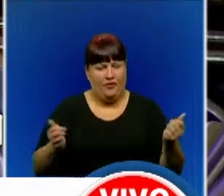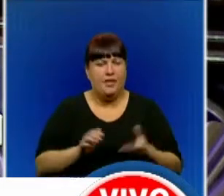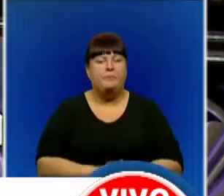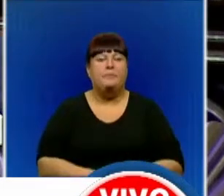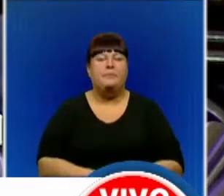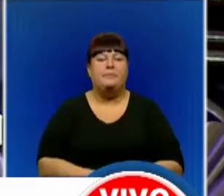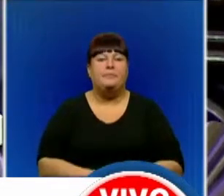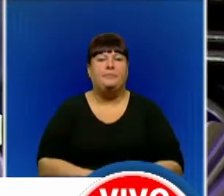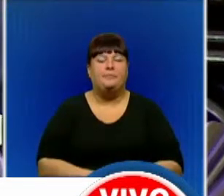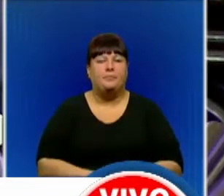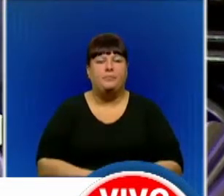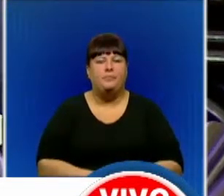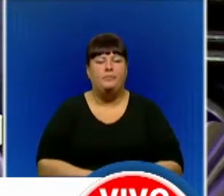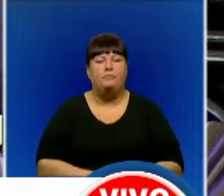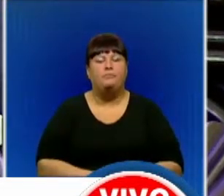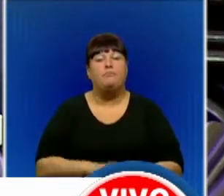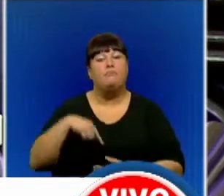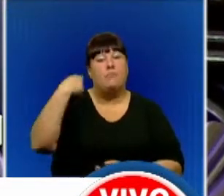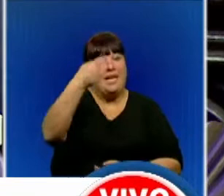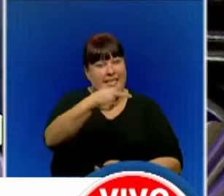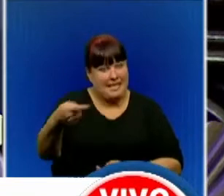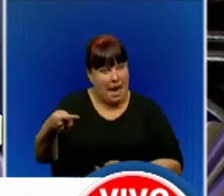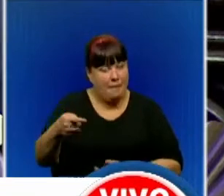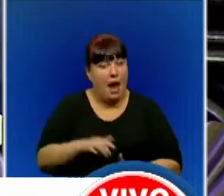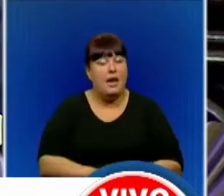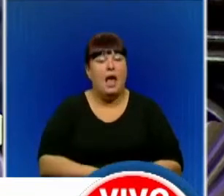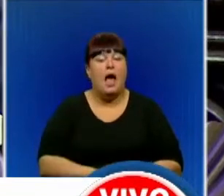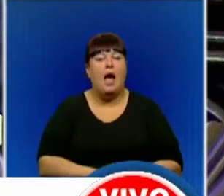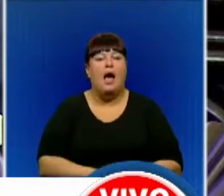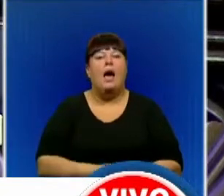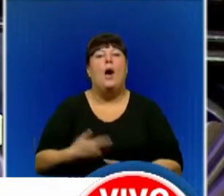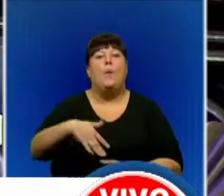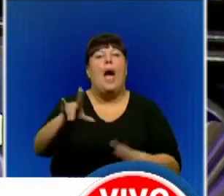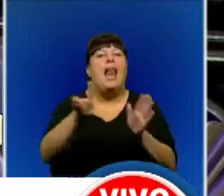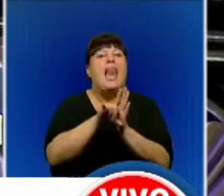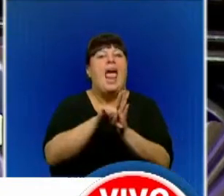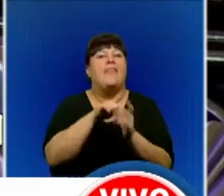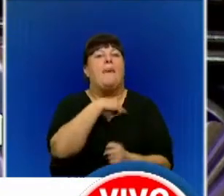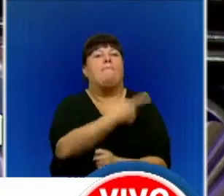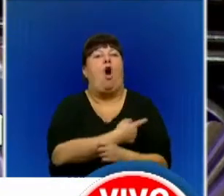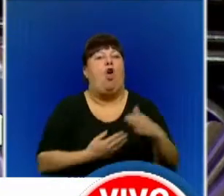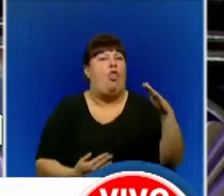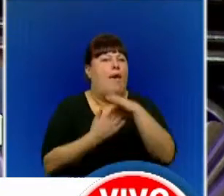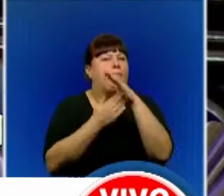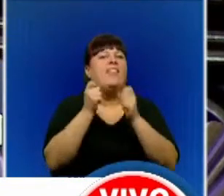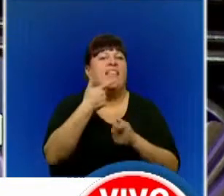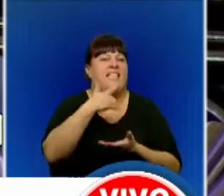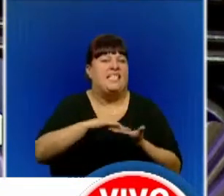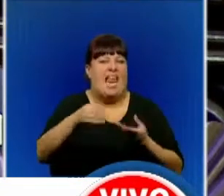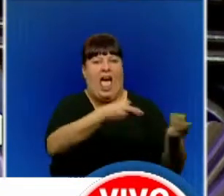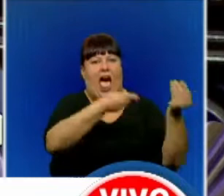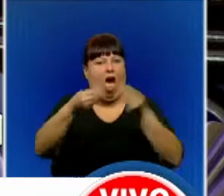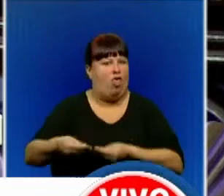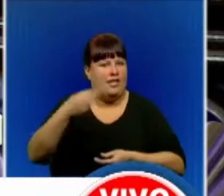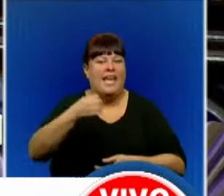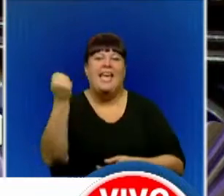presidente. La semana que viene va a llegar una ley de superpoderes, seguramente del Senado,